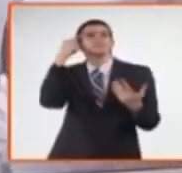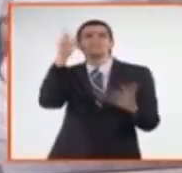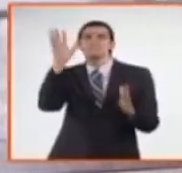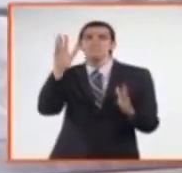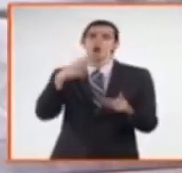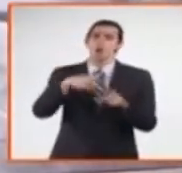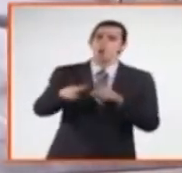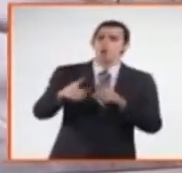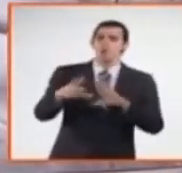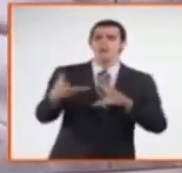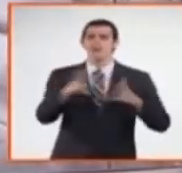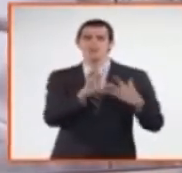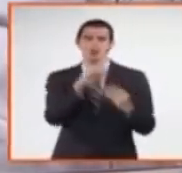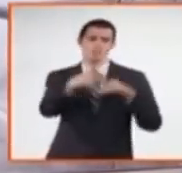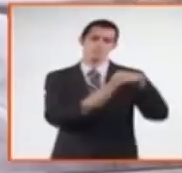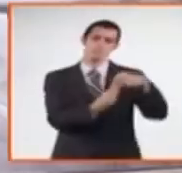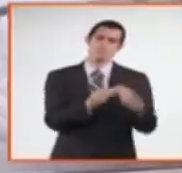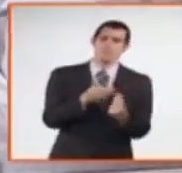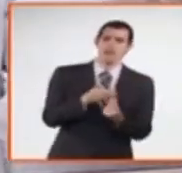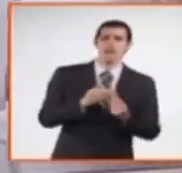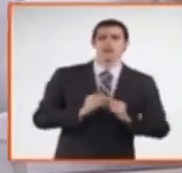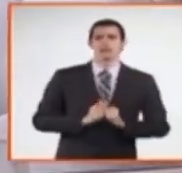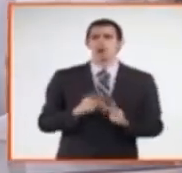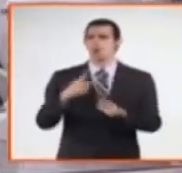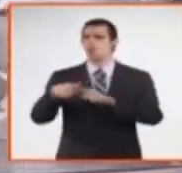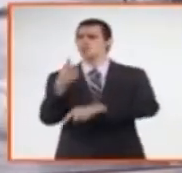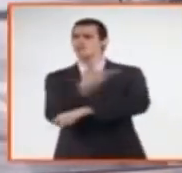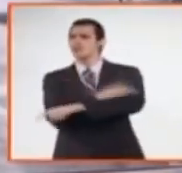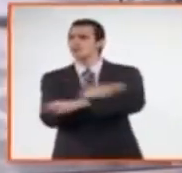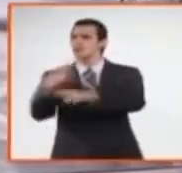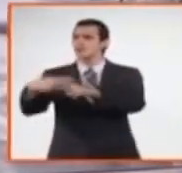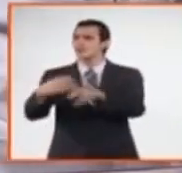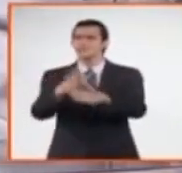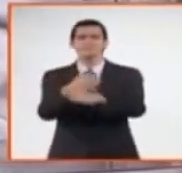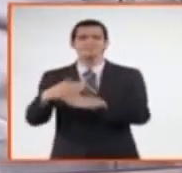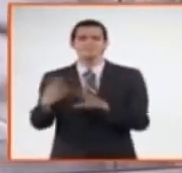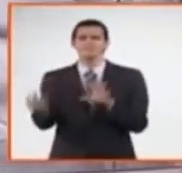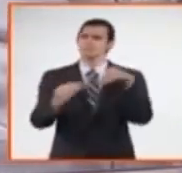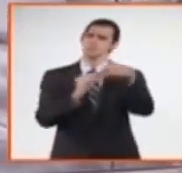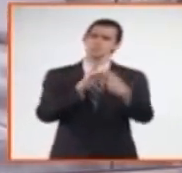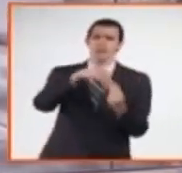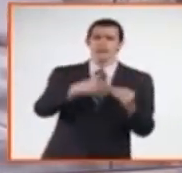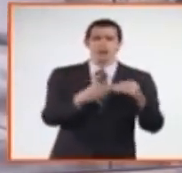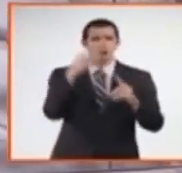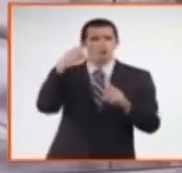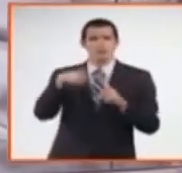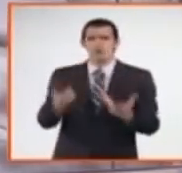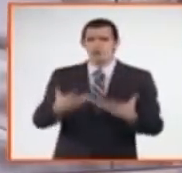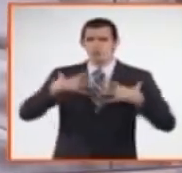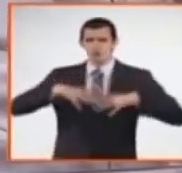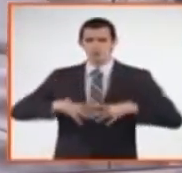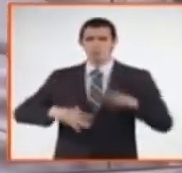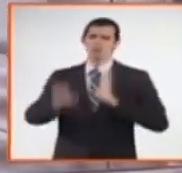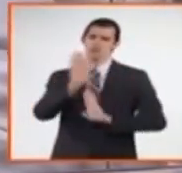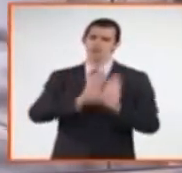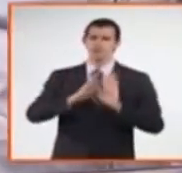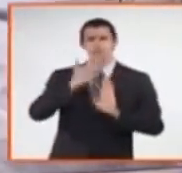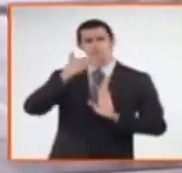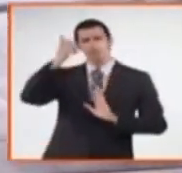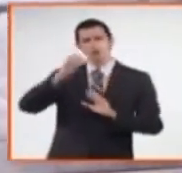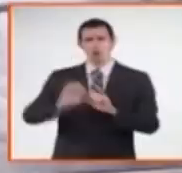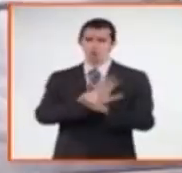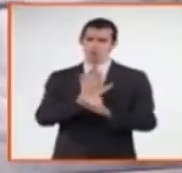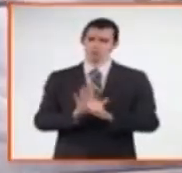y en muchos casos o sea donde hay una unidad bien establecida soberana plus es perfecta